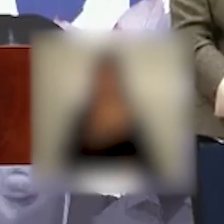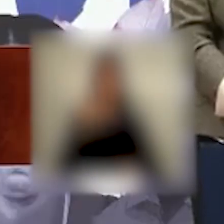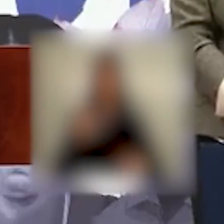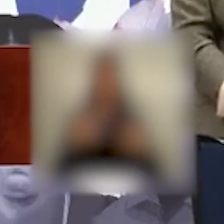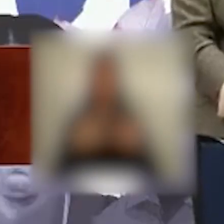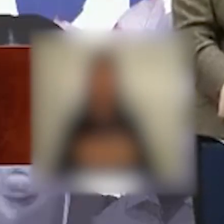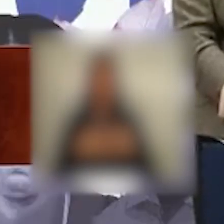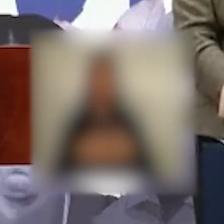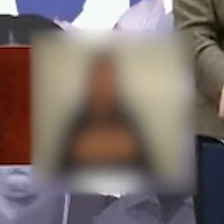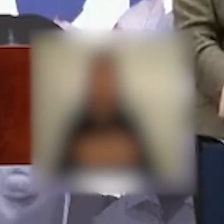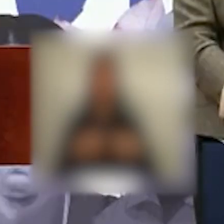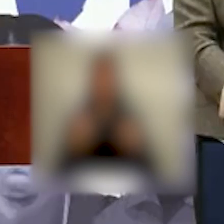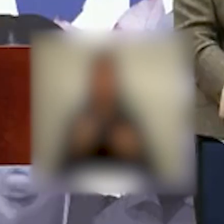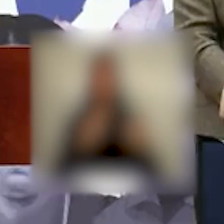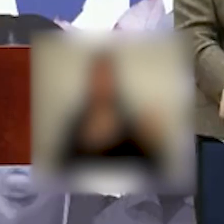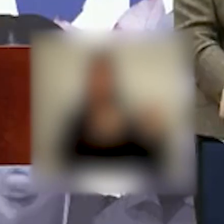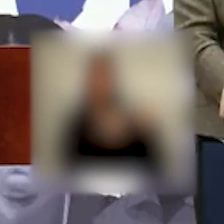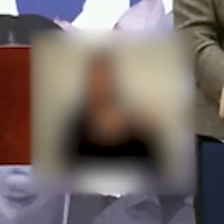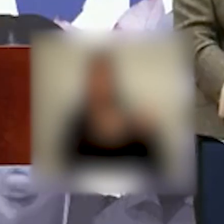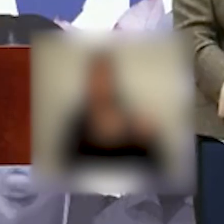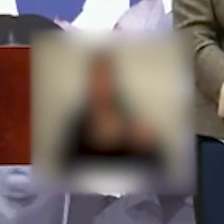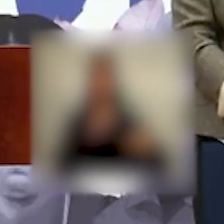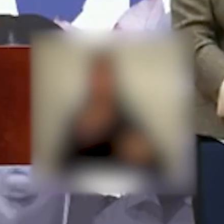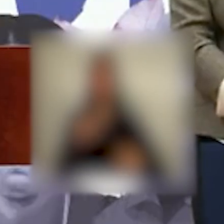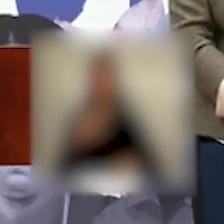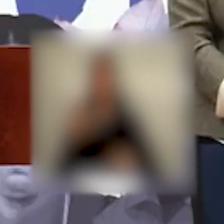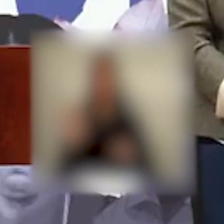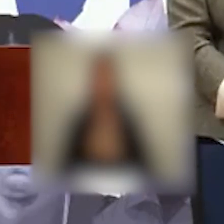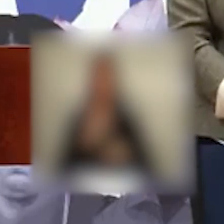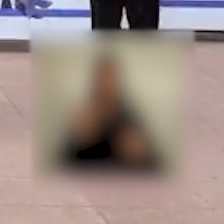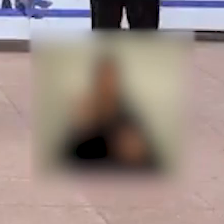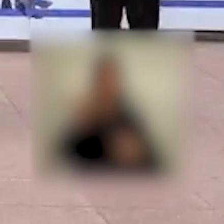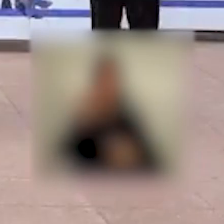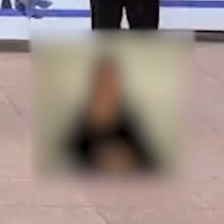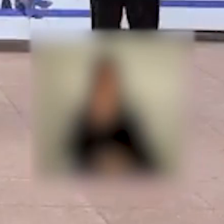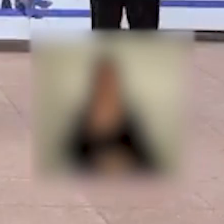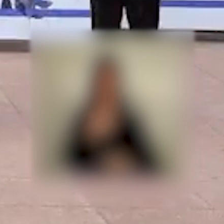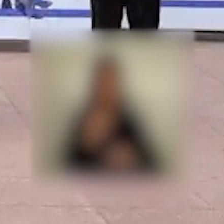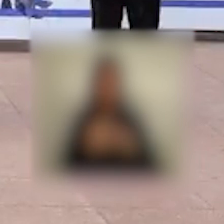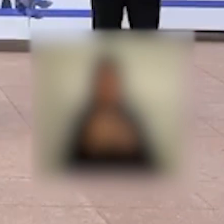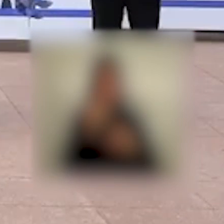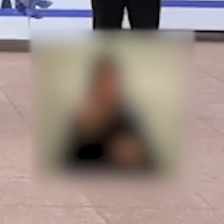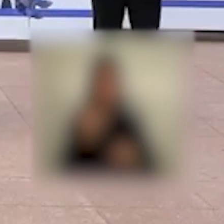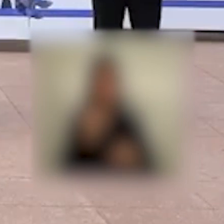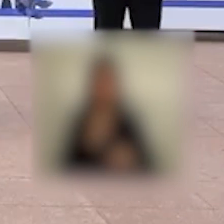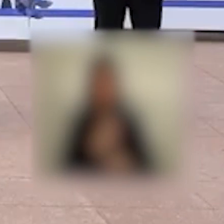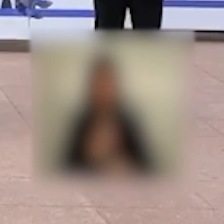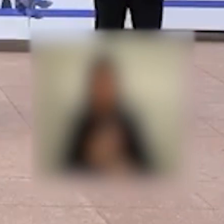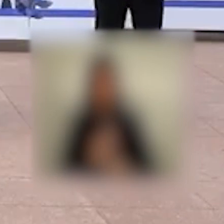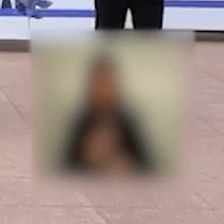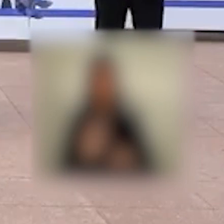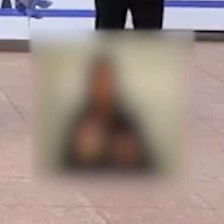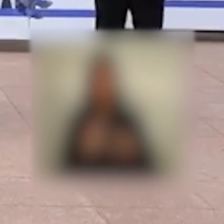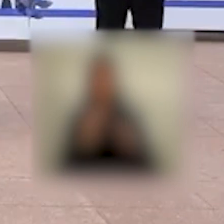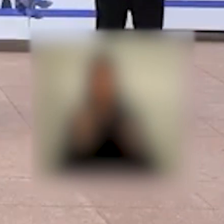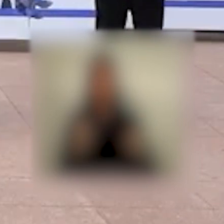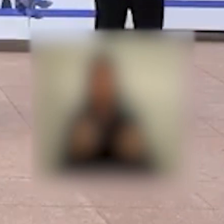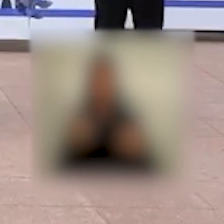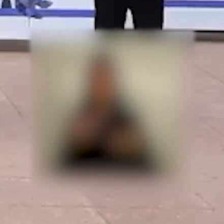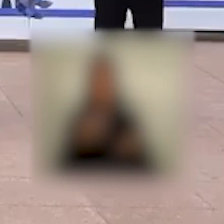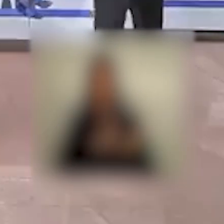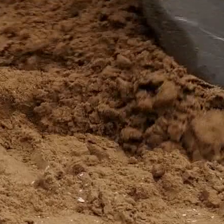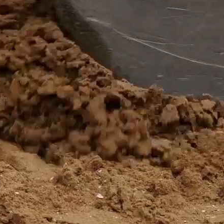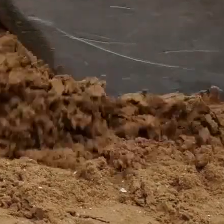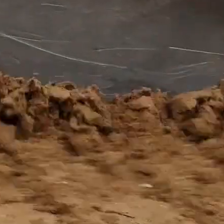El ministro de Comunicaciones, Infraestructura y Vivienda, Félix Alvarado, ha tomado relevancia en los últimos días debido a las críticas a su gestión